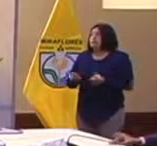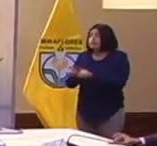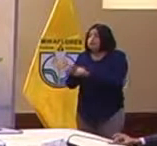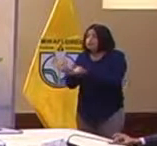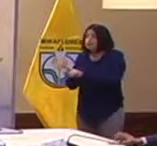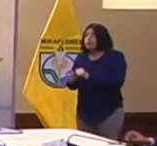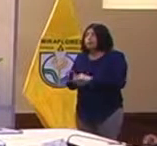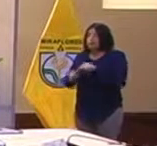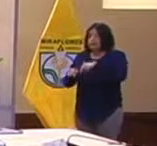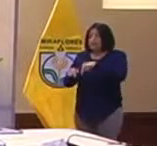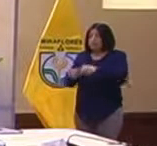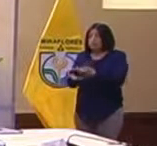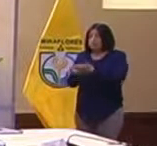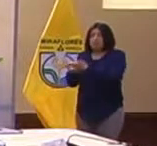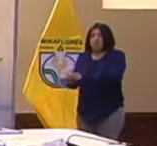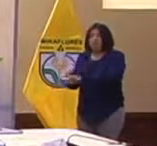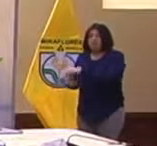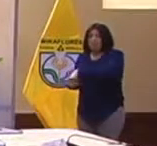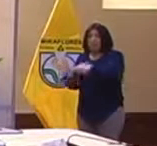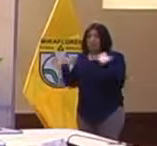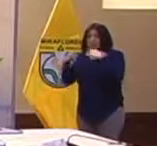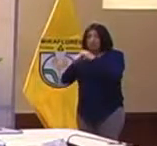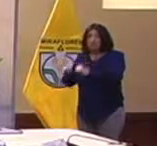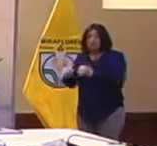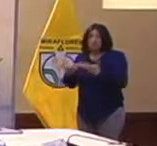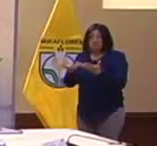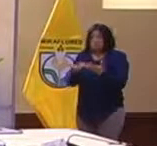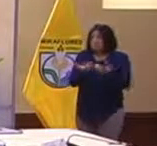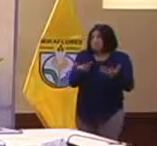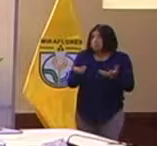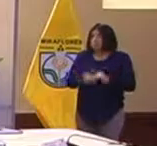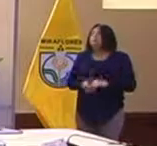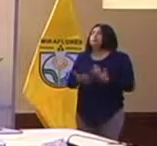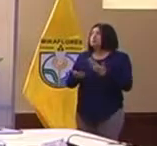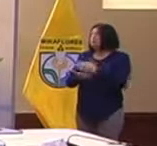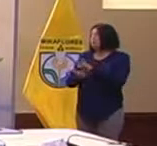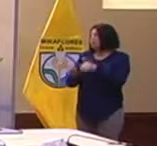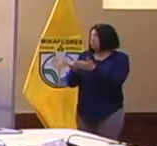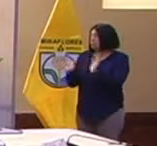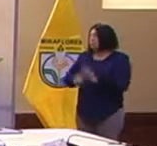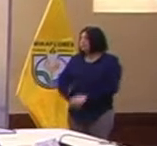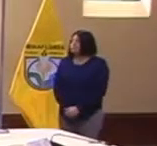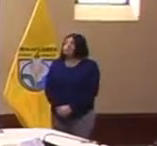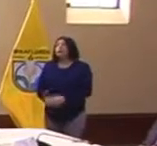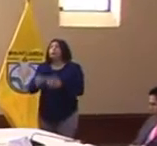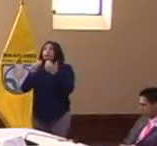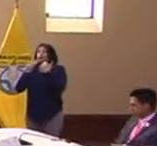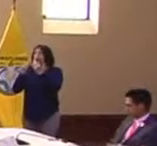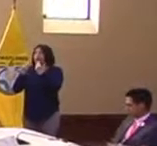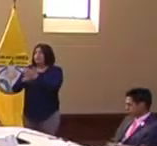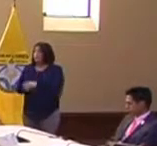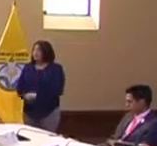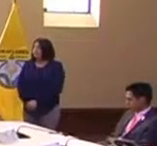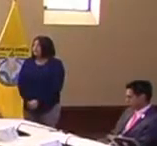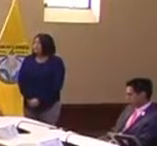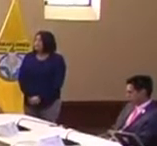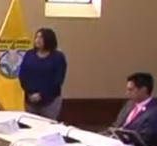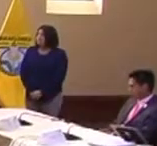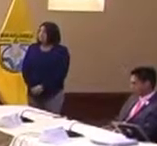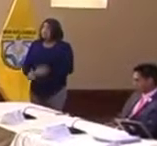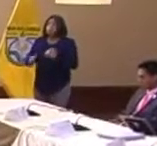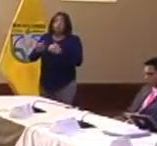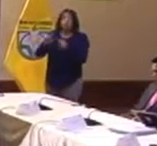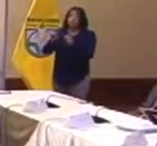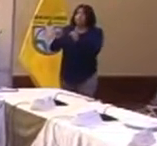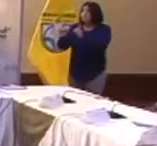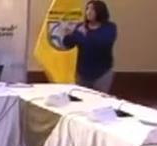Igual manera, este se encuentra a disposición de la Secretaría General. Es todo, señor alcalde. Bien, muchas gracias. Entonces, pregunto